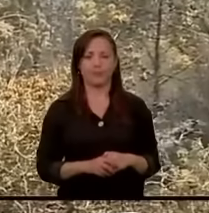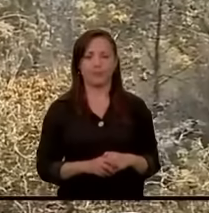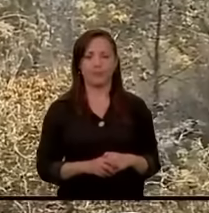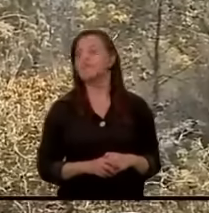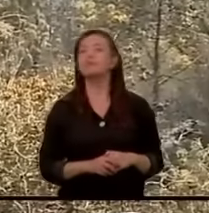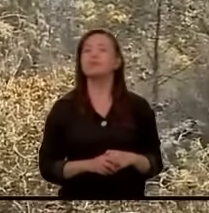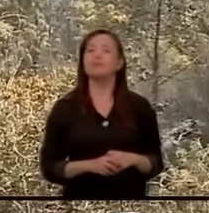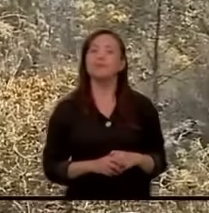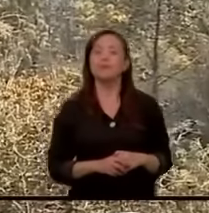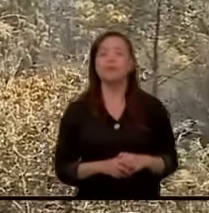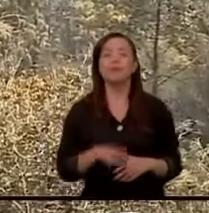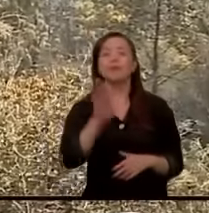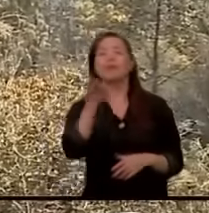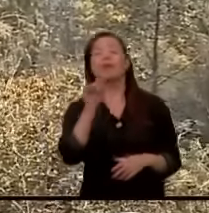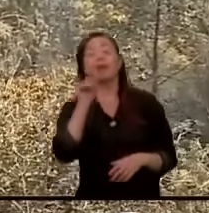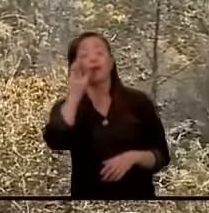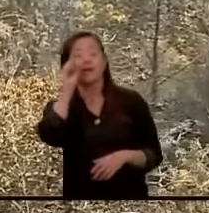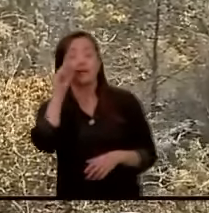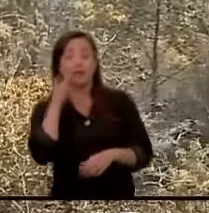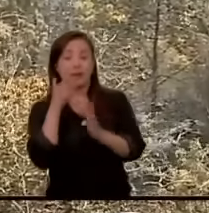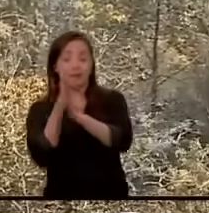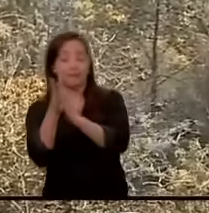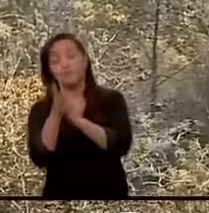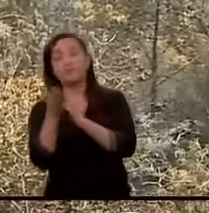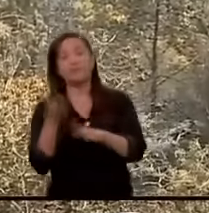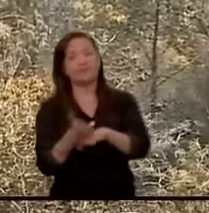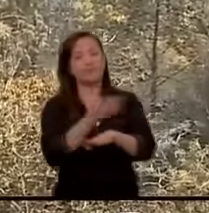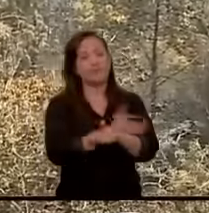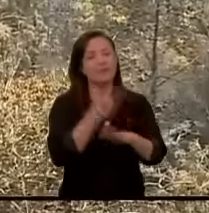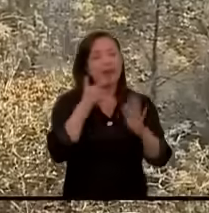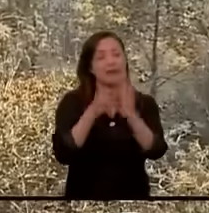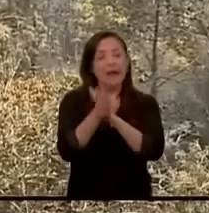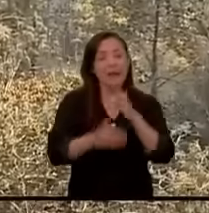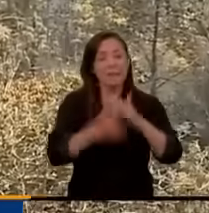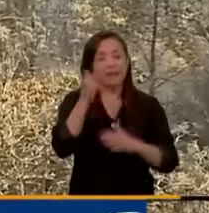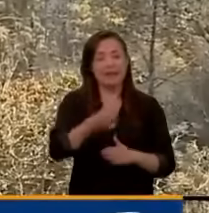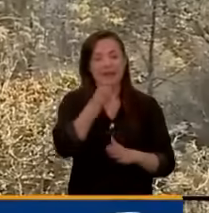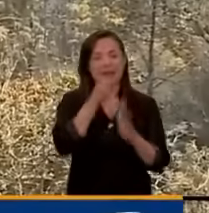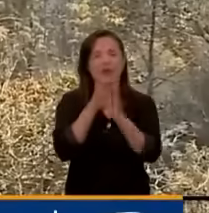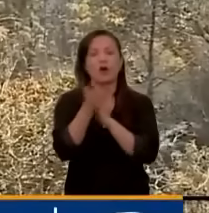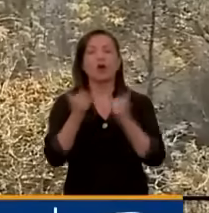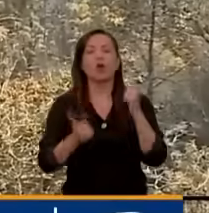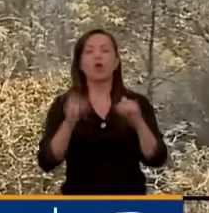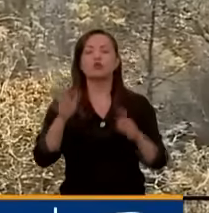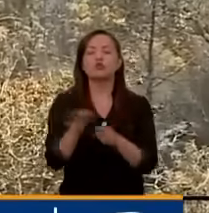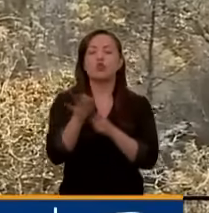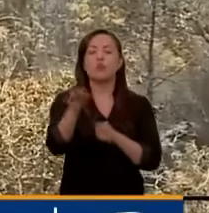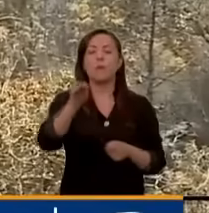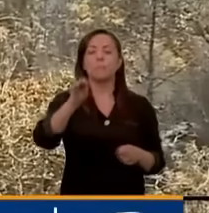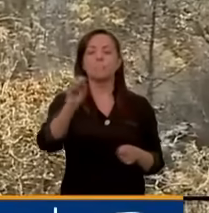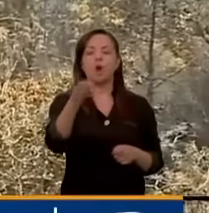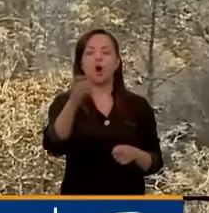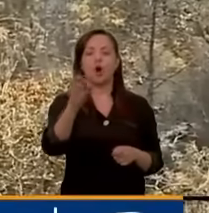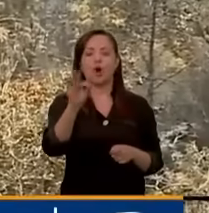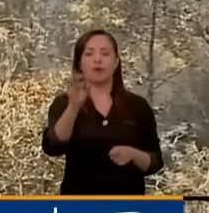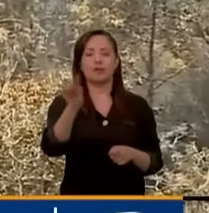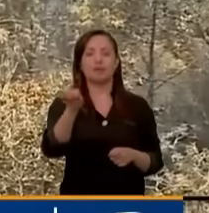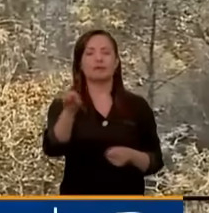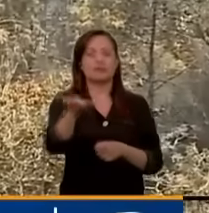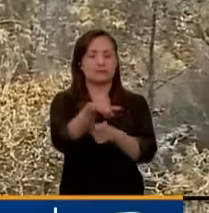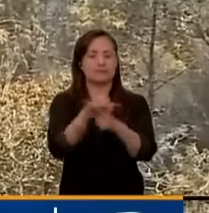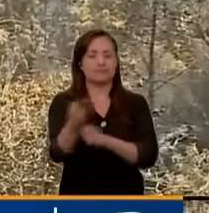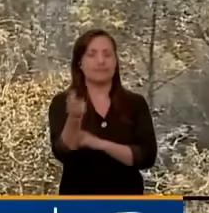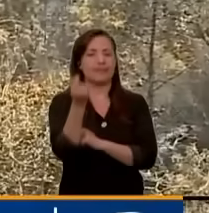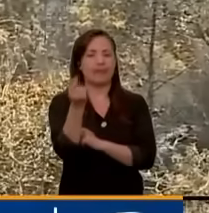Mire, Daniela, y ya lo decíamos al inicio de esta nota, el tema de Mogotes, la situación está demasiado grave, son